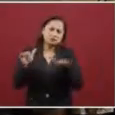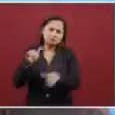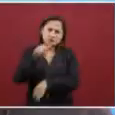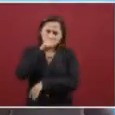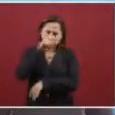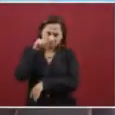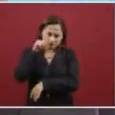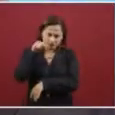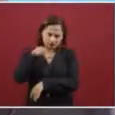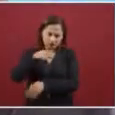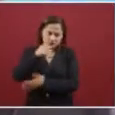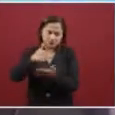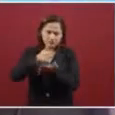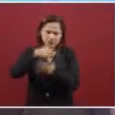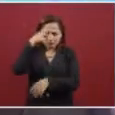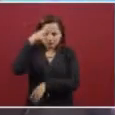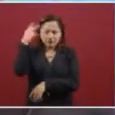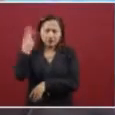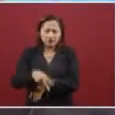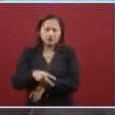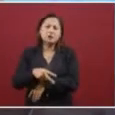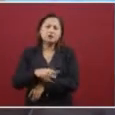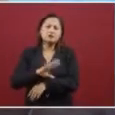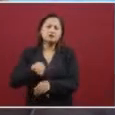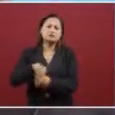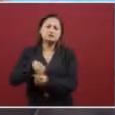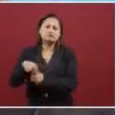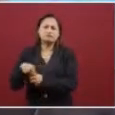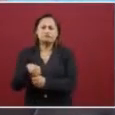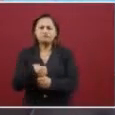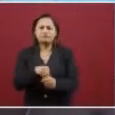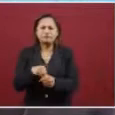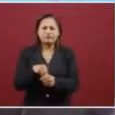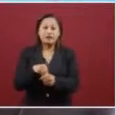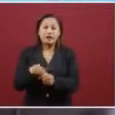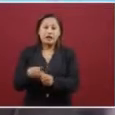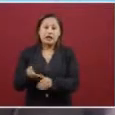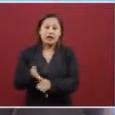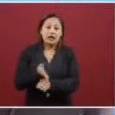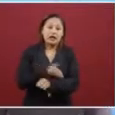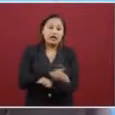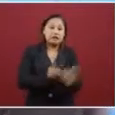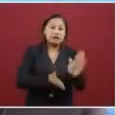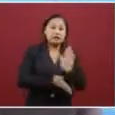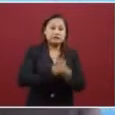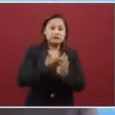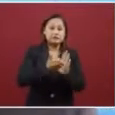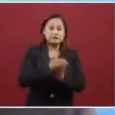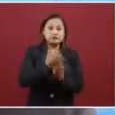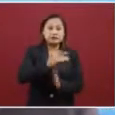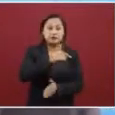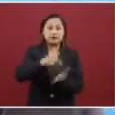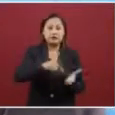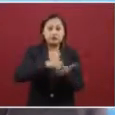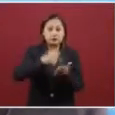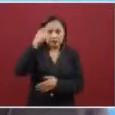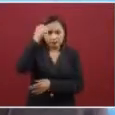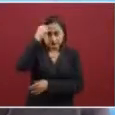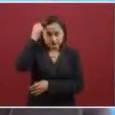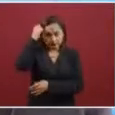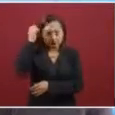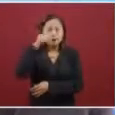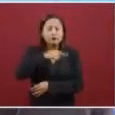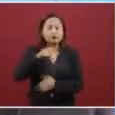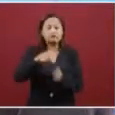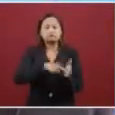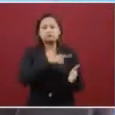canceló el proyecto del lago de texcoco y como 'la señala el señor presidente después de la sesión de preguntas